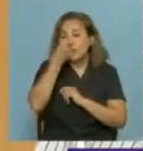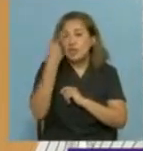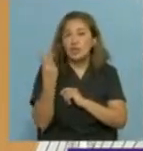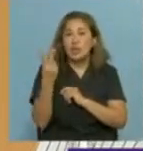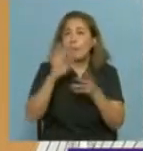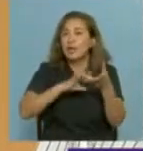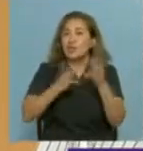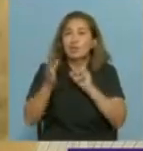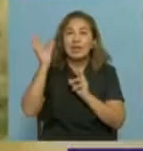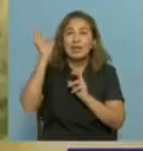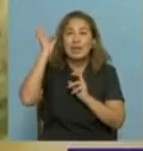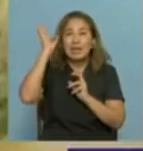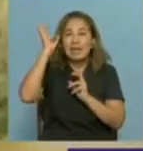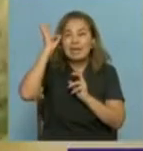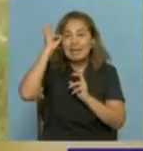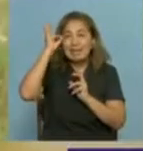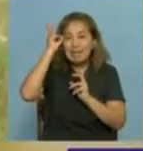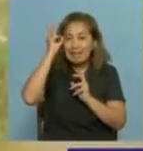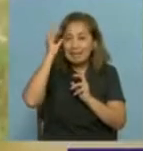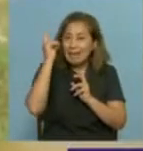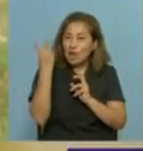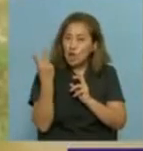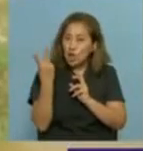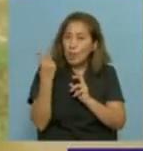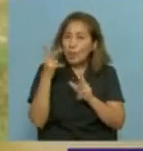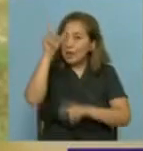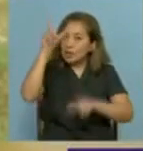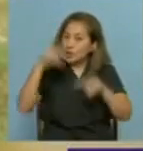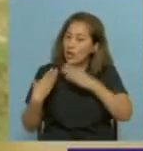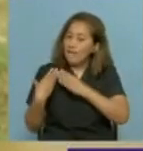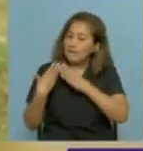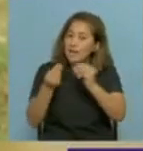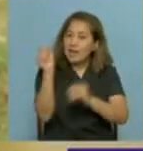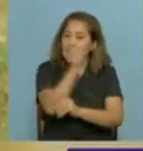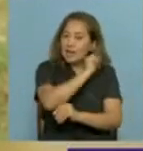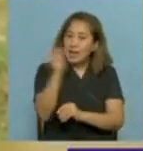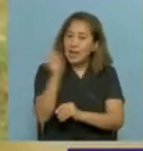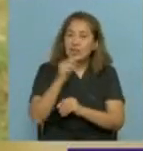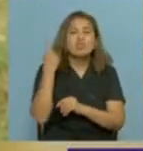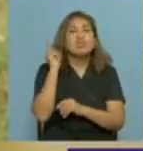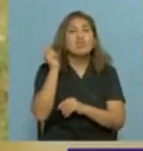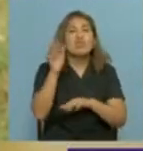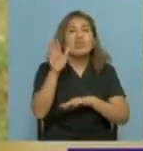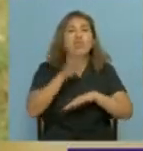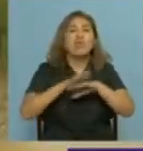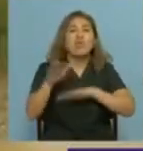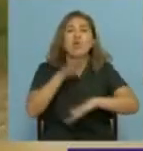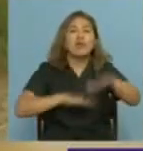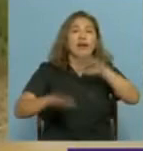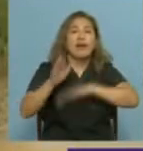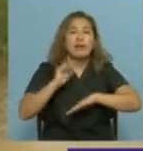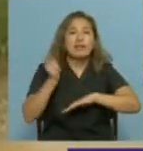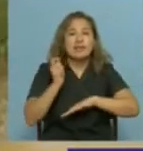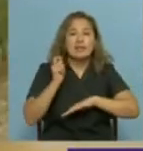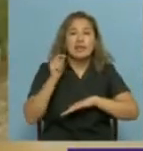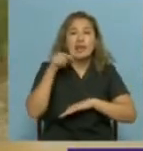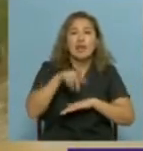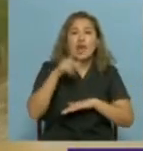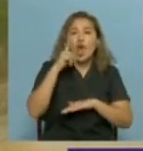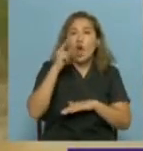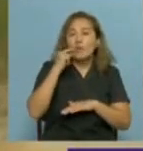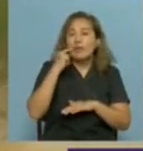alrededor de 32 artistas de talla internacional el cual fue convocado y organizado por el manager